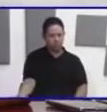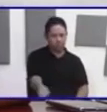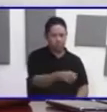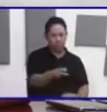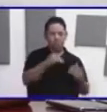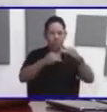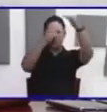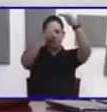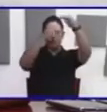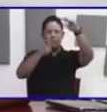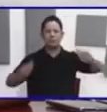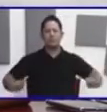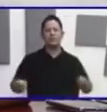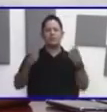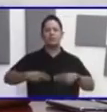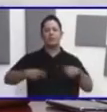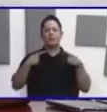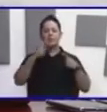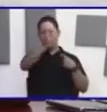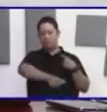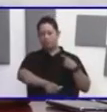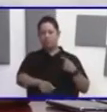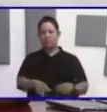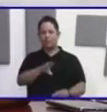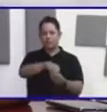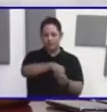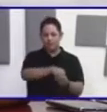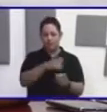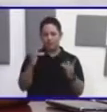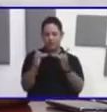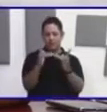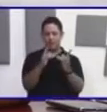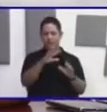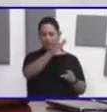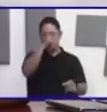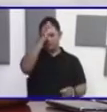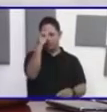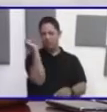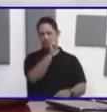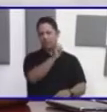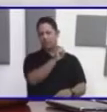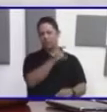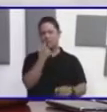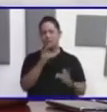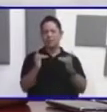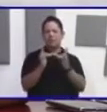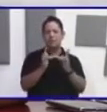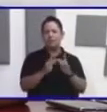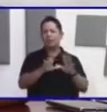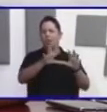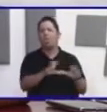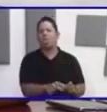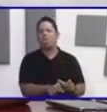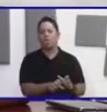han salvado la vida de un ciudadano. Y eso en una cama de hospitalización. Las camas del hospital están todas oxidadas y podridas. Las camas